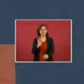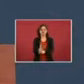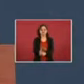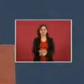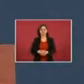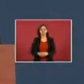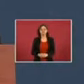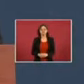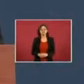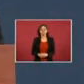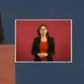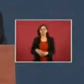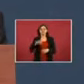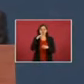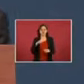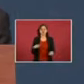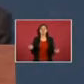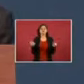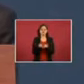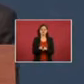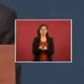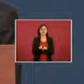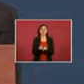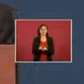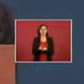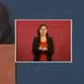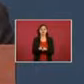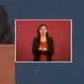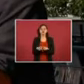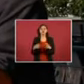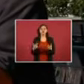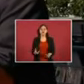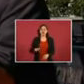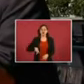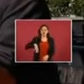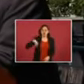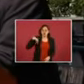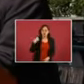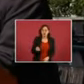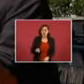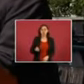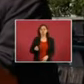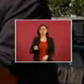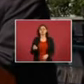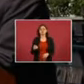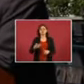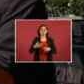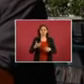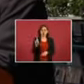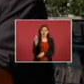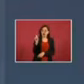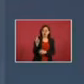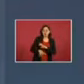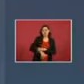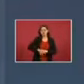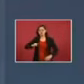Estamos evitando además la sobreexplotación de los mantos